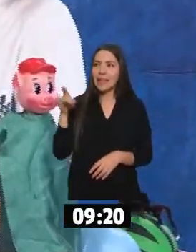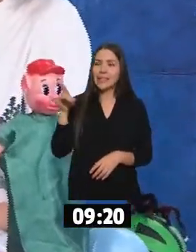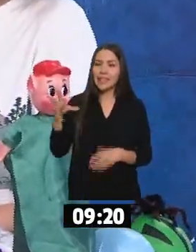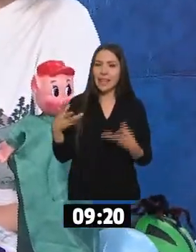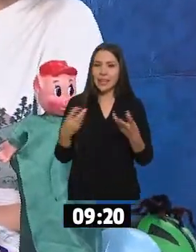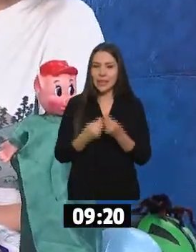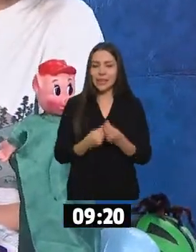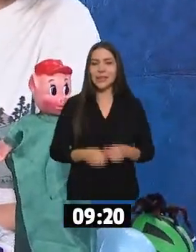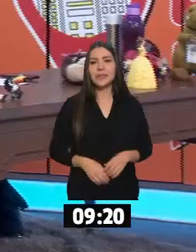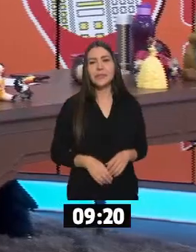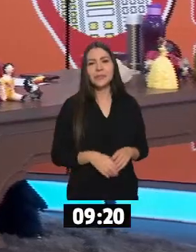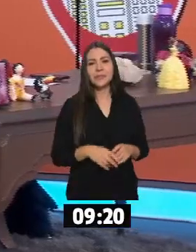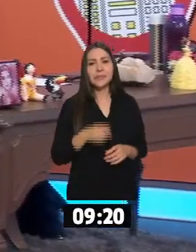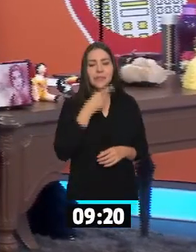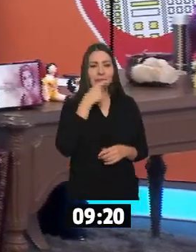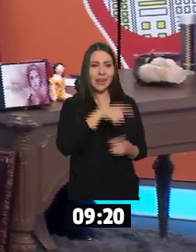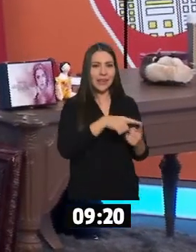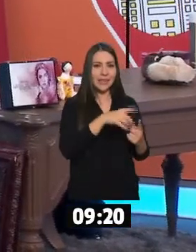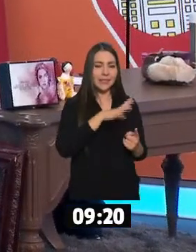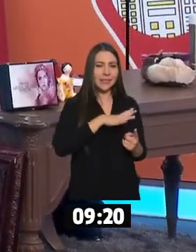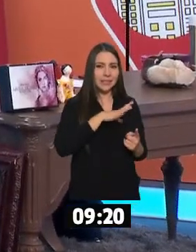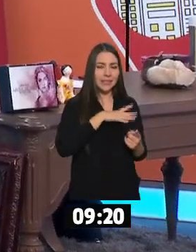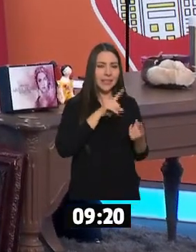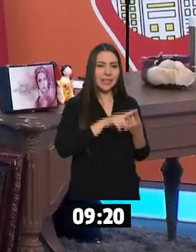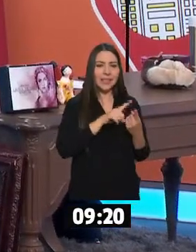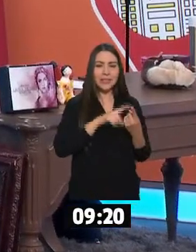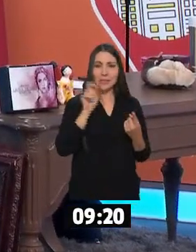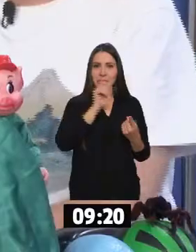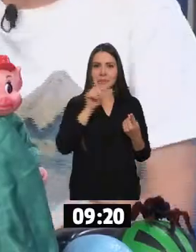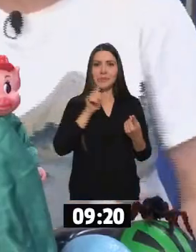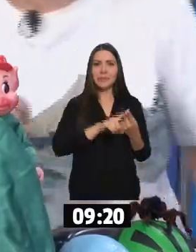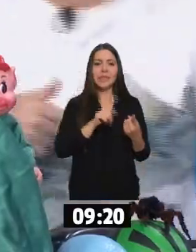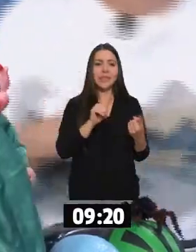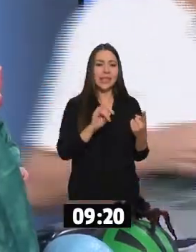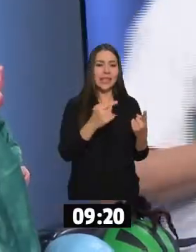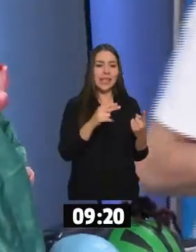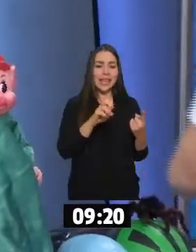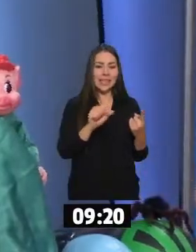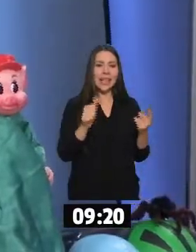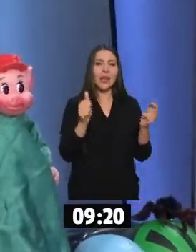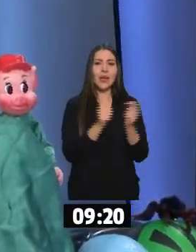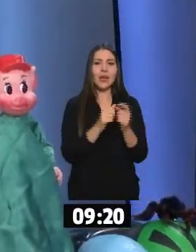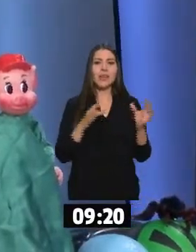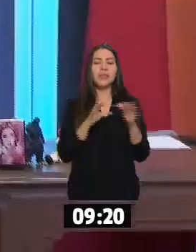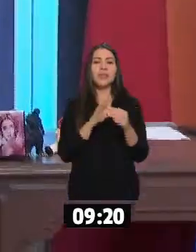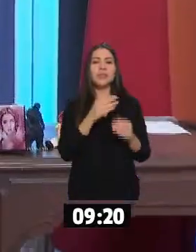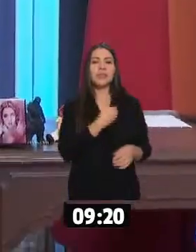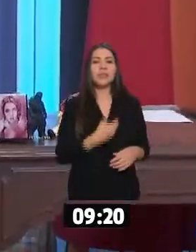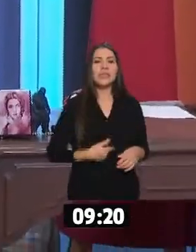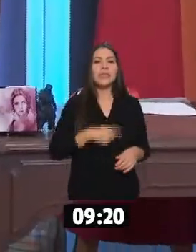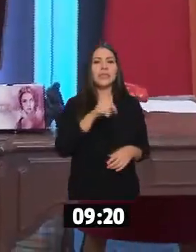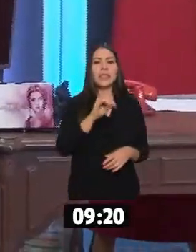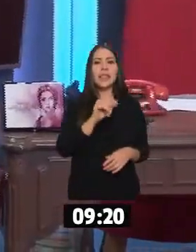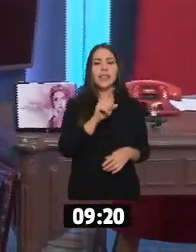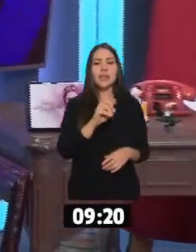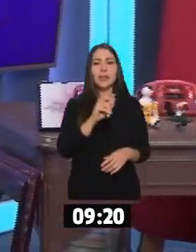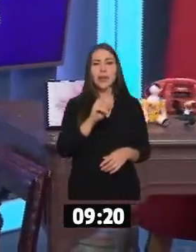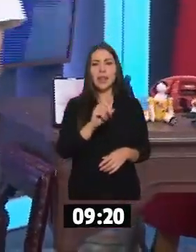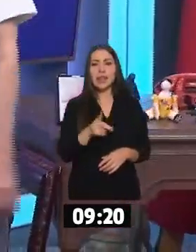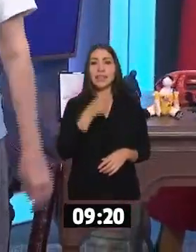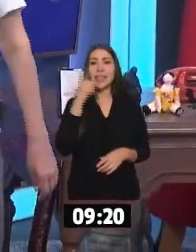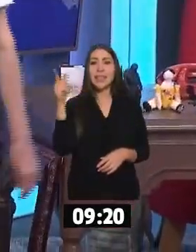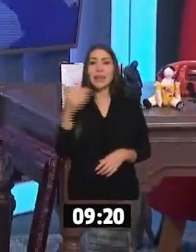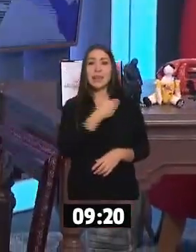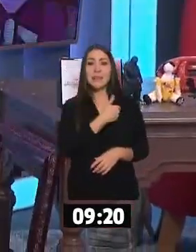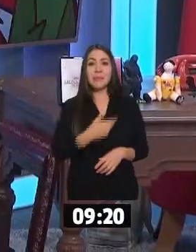hay fama. Ahí está la de la tigresa con Díaz bueno, Ordaz. sí, con- Que decían que hasta le decía, límpiame los zapatos. Si Ay. el